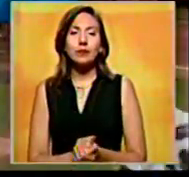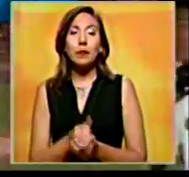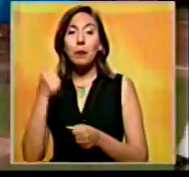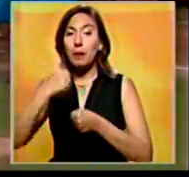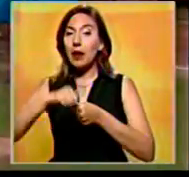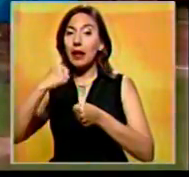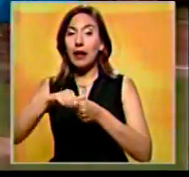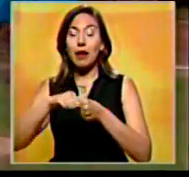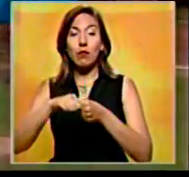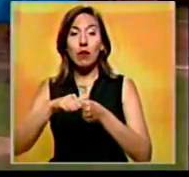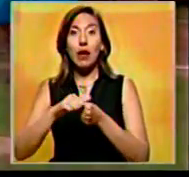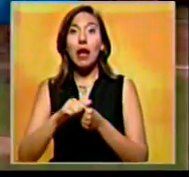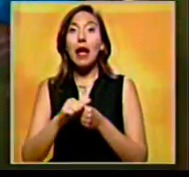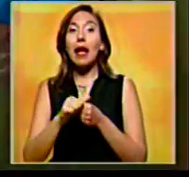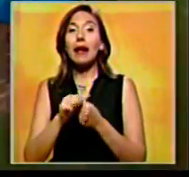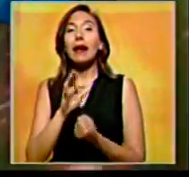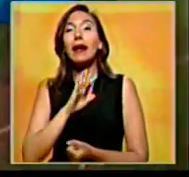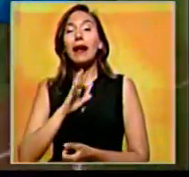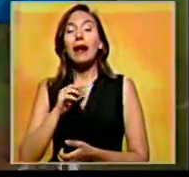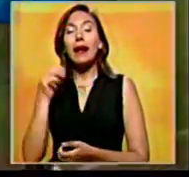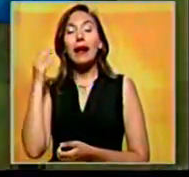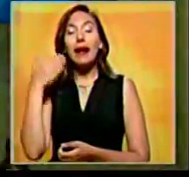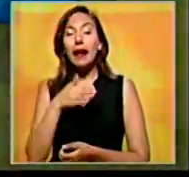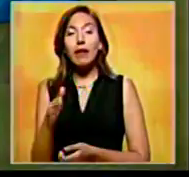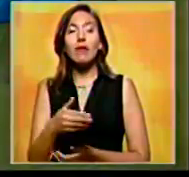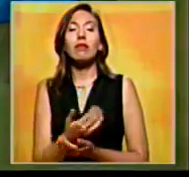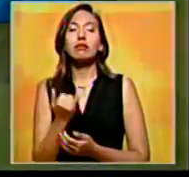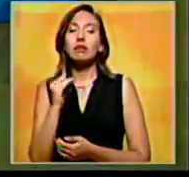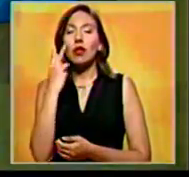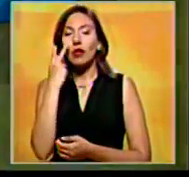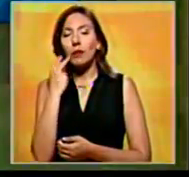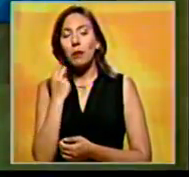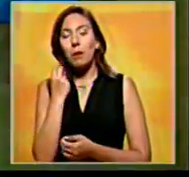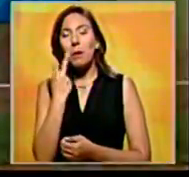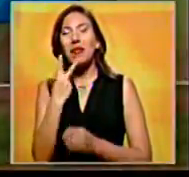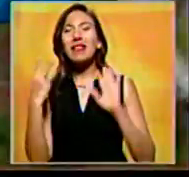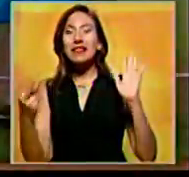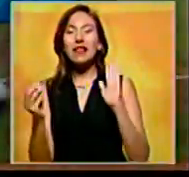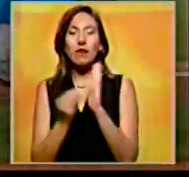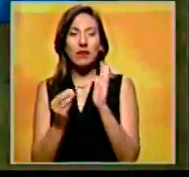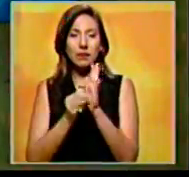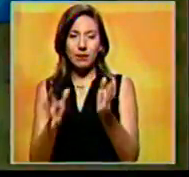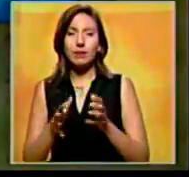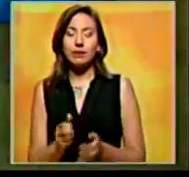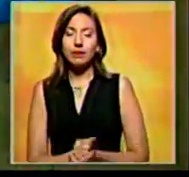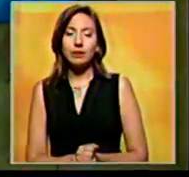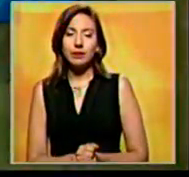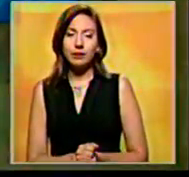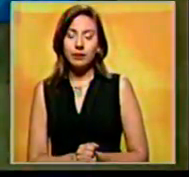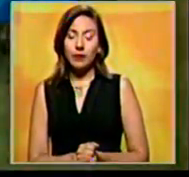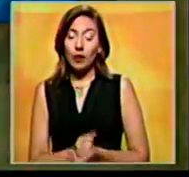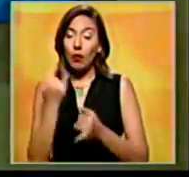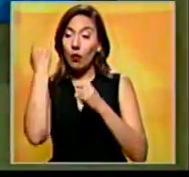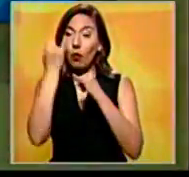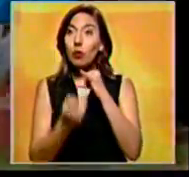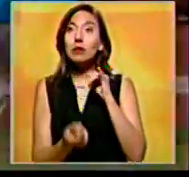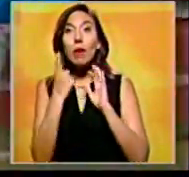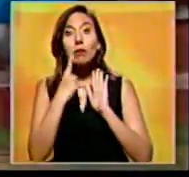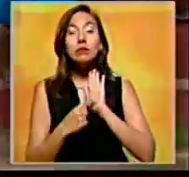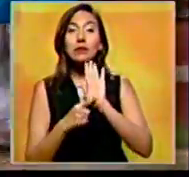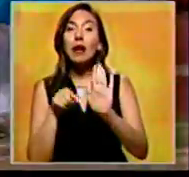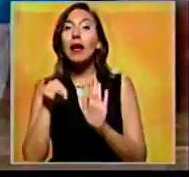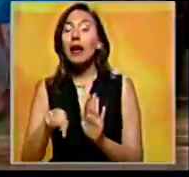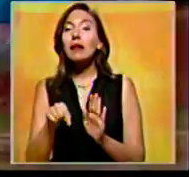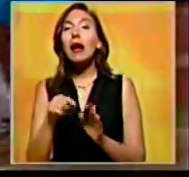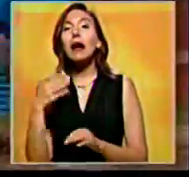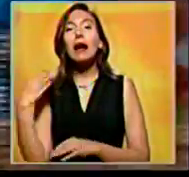Maracaibo, Caribes logró su victoria 27 de la campaña tras blanquear a las Águilas del Zulia 2-0. El abridor Chris Smith, en su última presentación en esta temporada